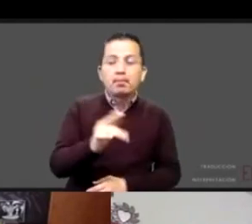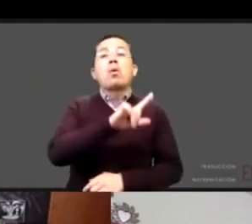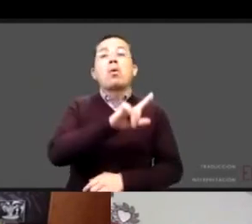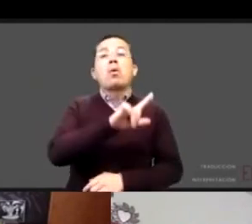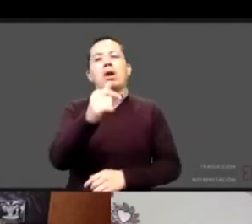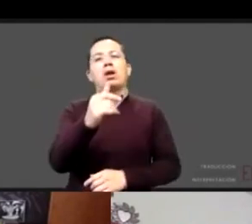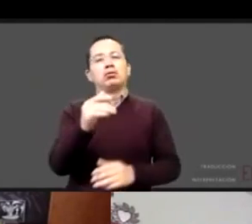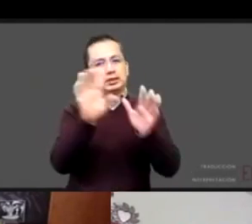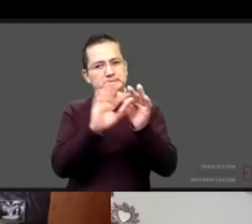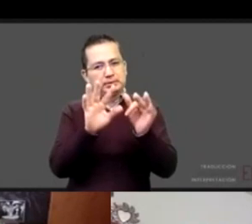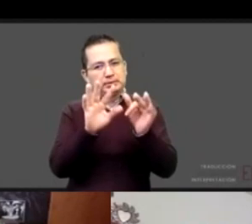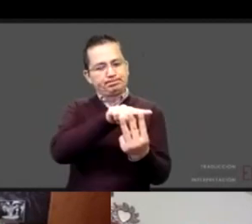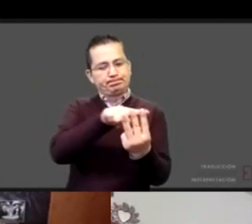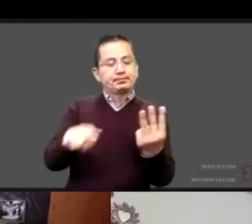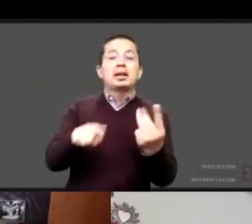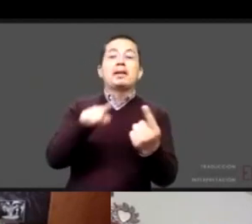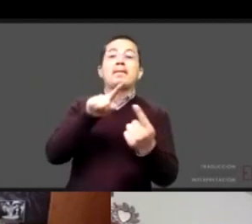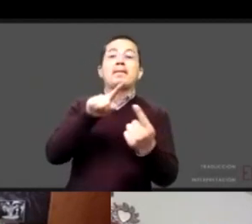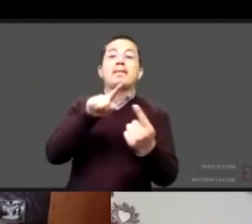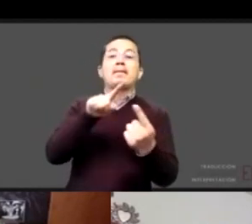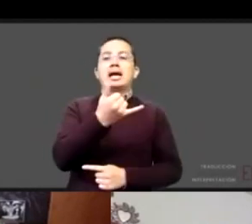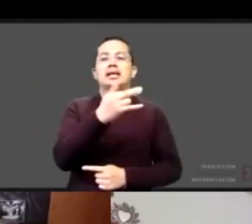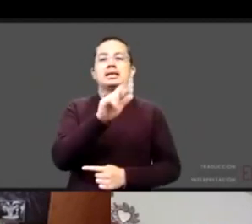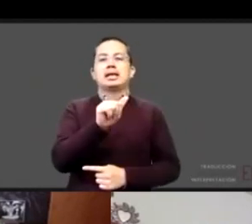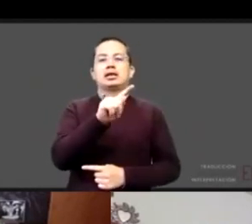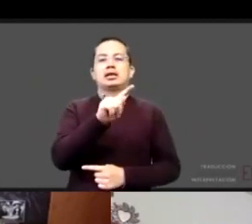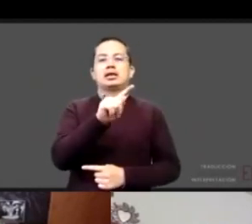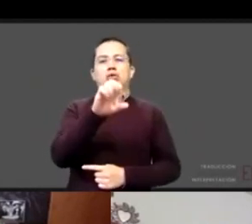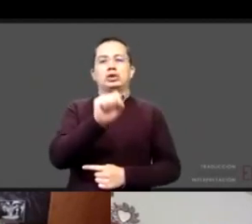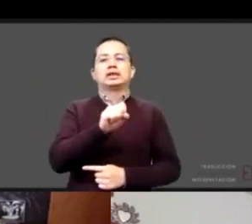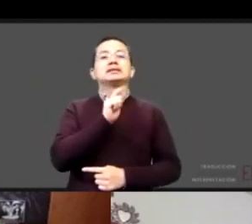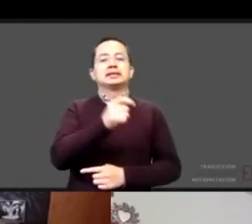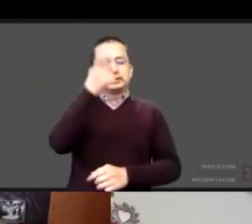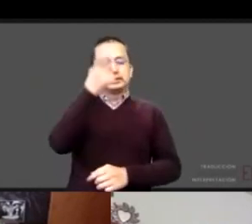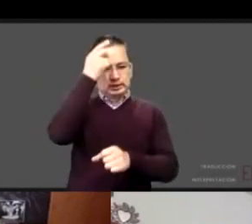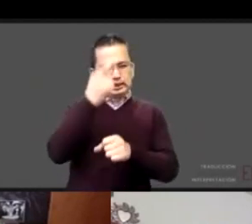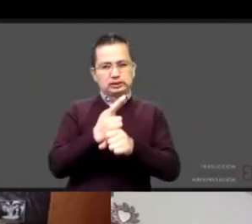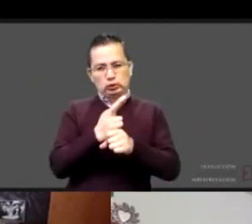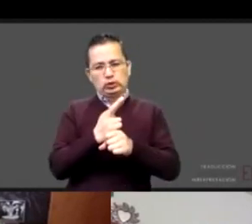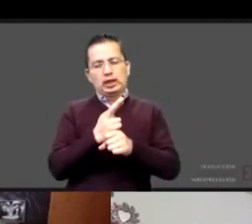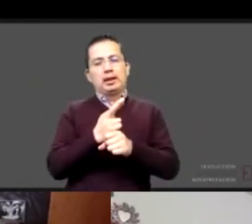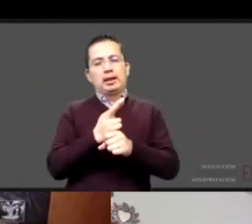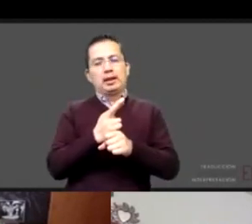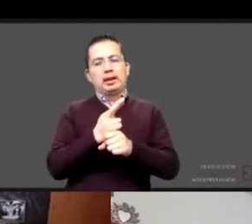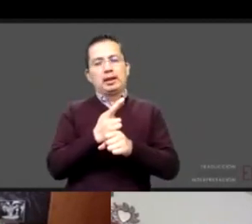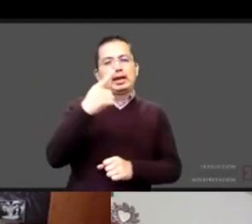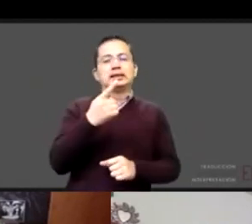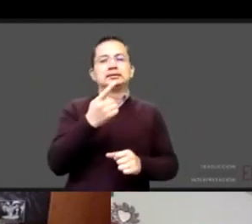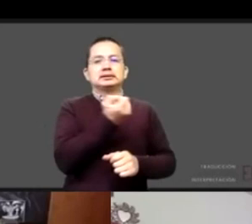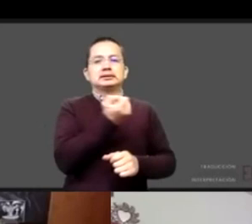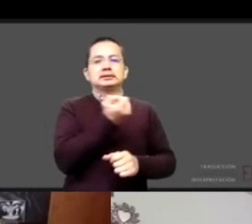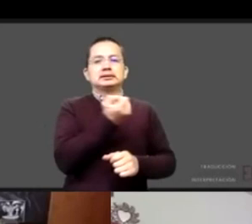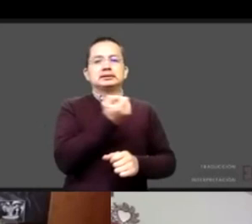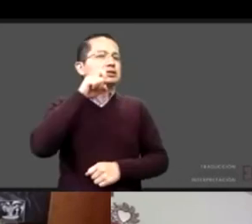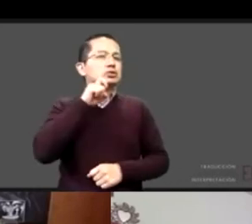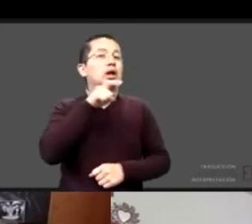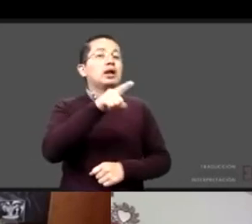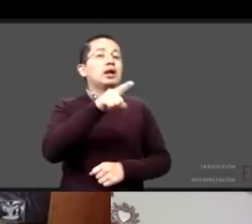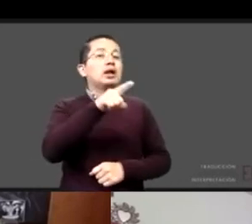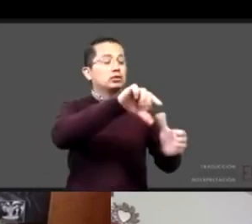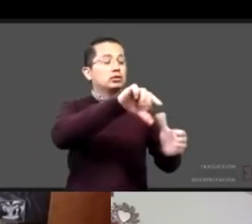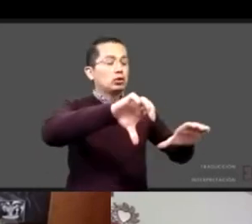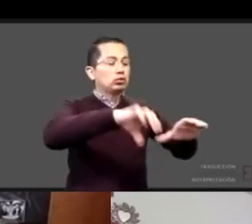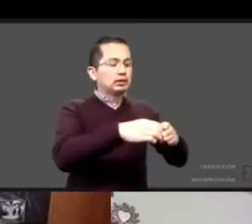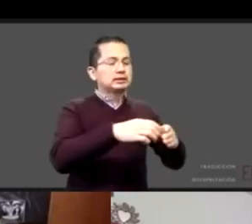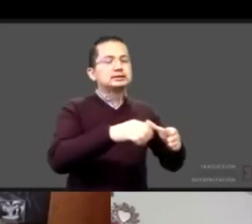a Mayra Torres Chaires, directora de Salud Sexual y Reproductiva del Centro Nacional de Equidad de Género y Salud Reproductiva, con quienes